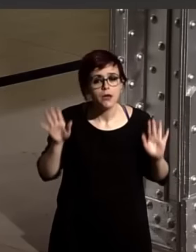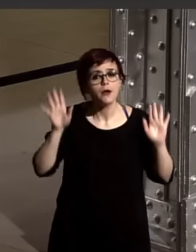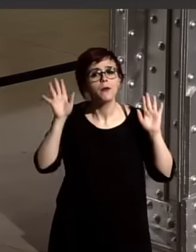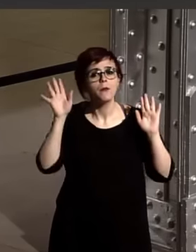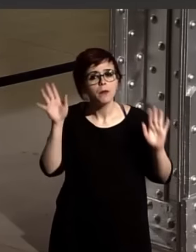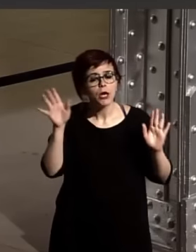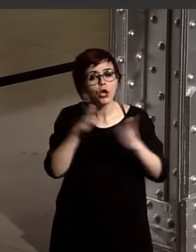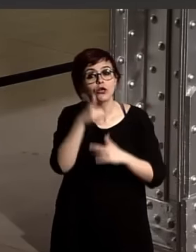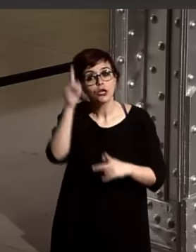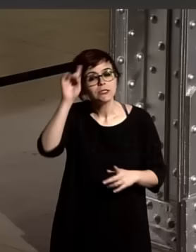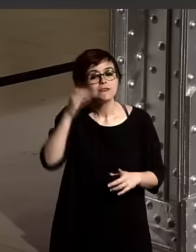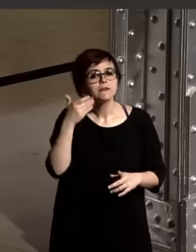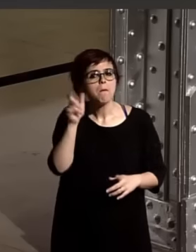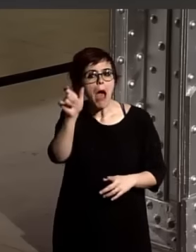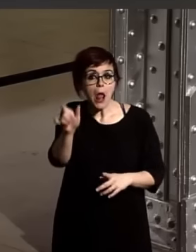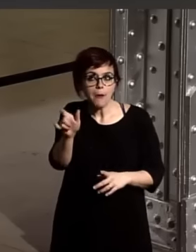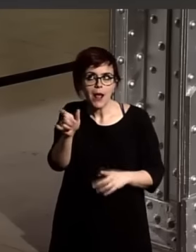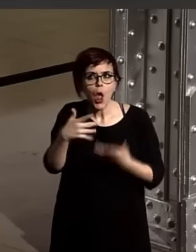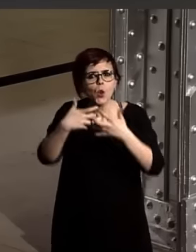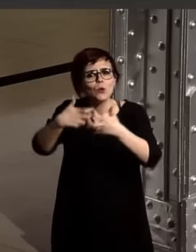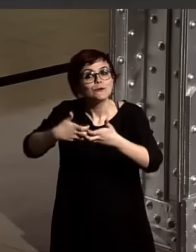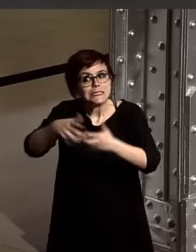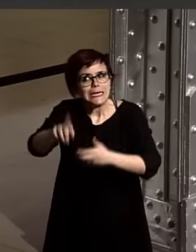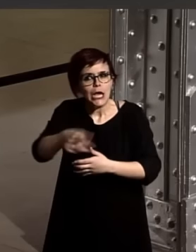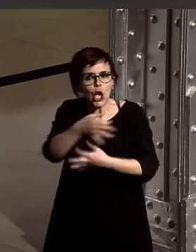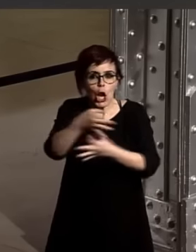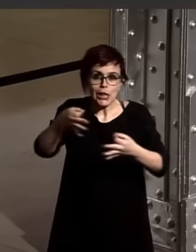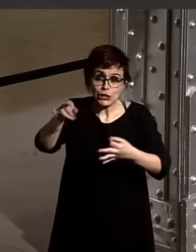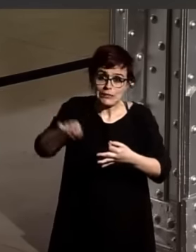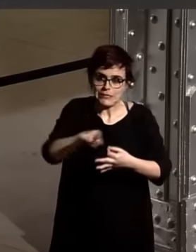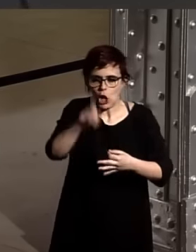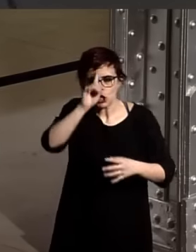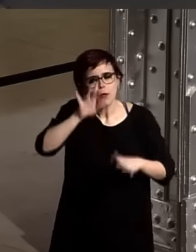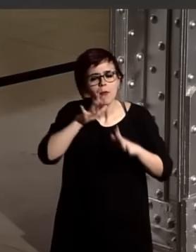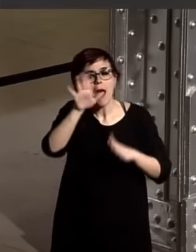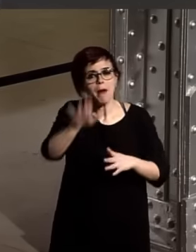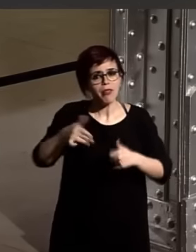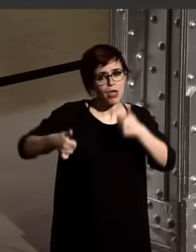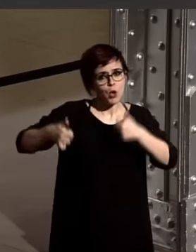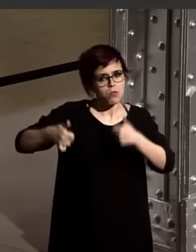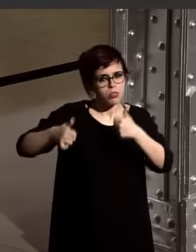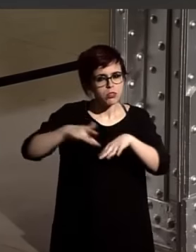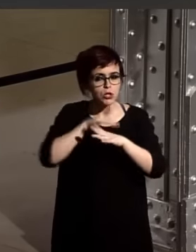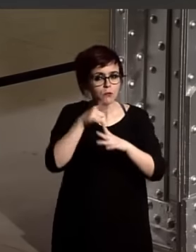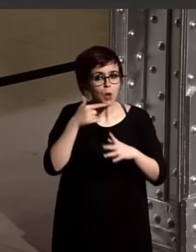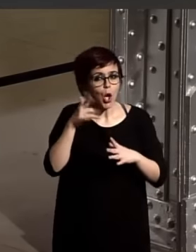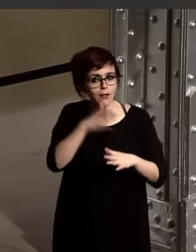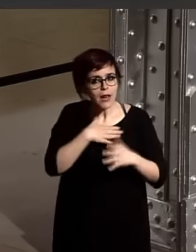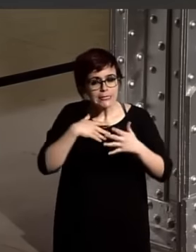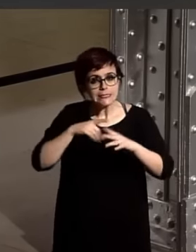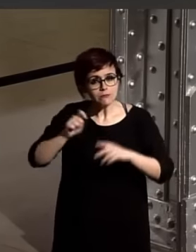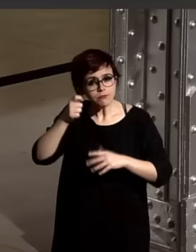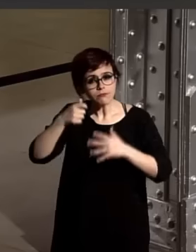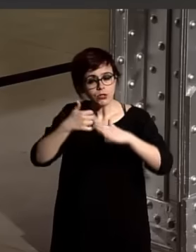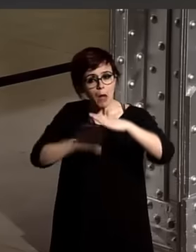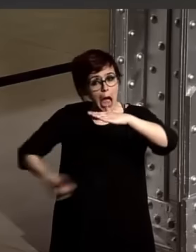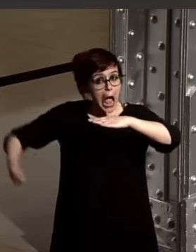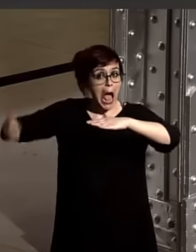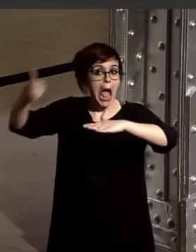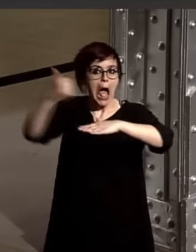una no sé si es la palabra correcta es lucha pero sí que hay una competición por conseguir estos puestos más altos que muchas veces no se consiguen por